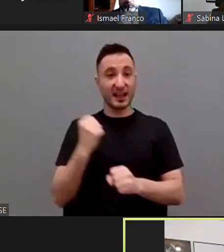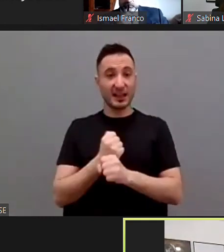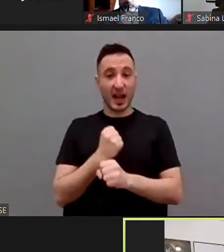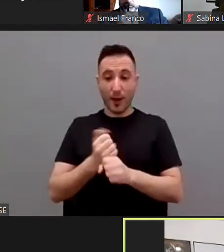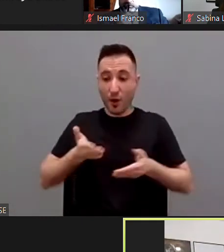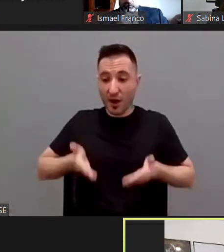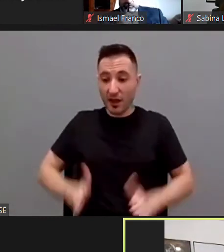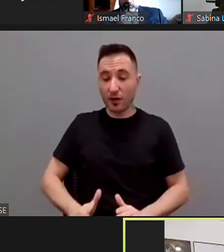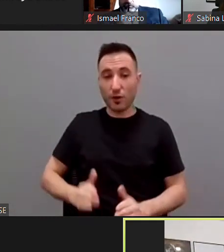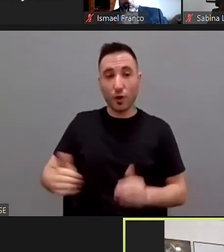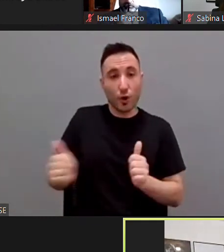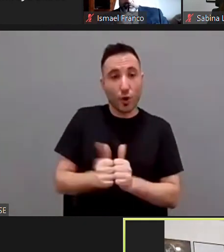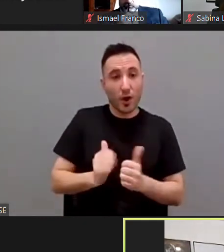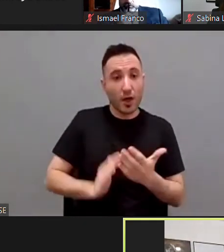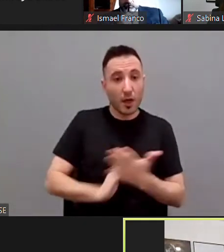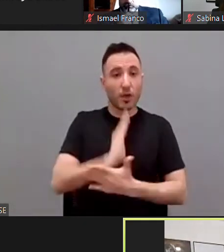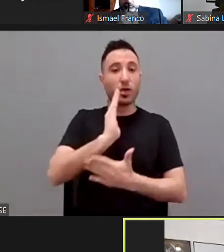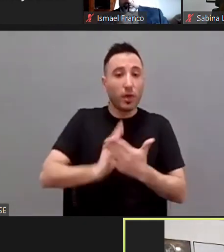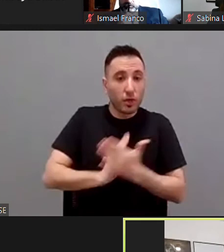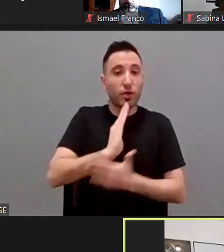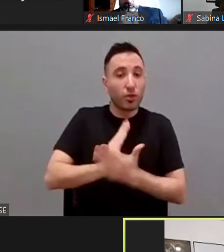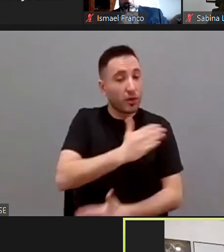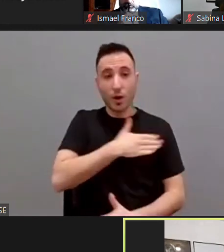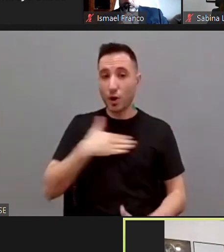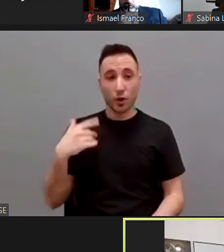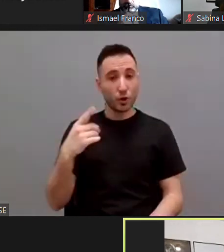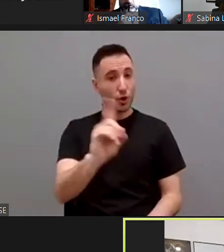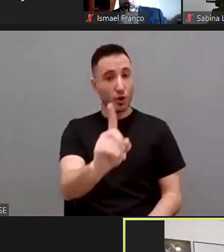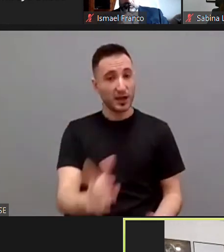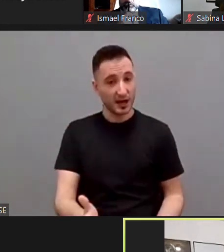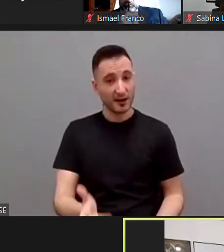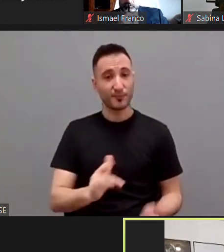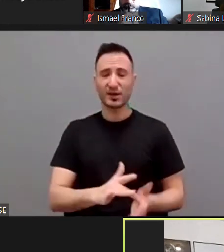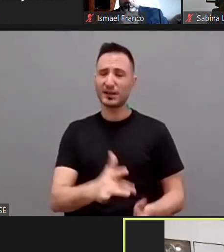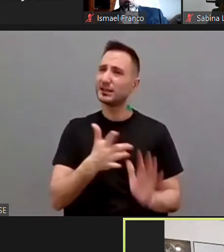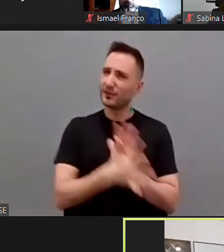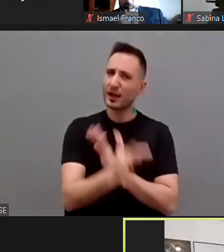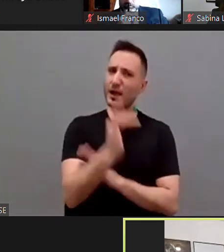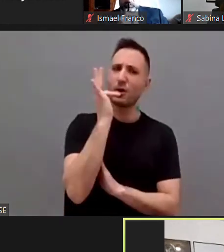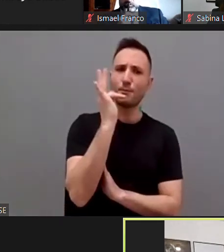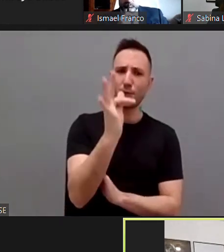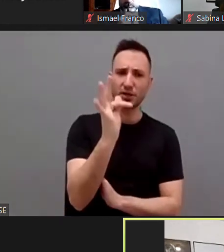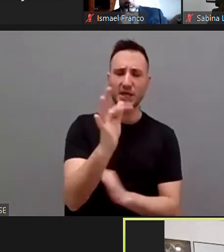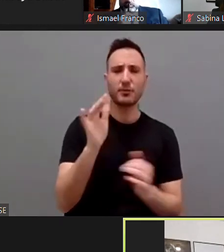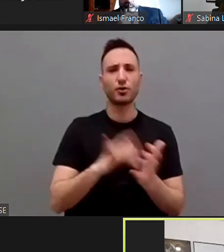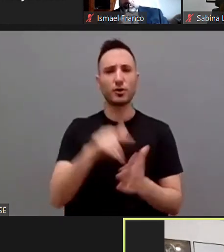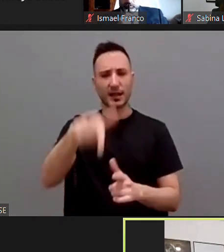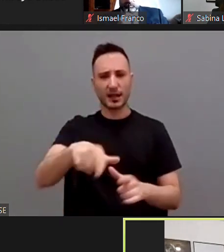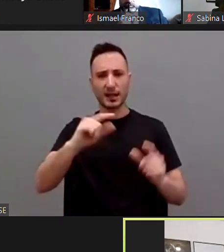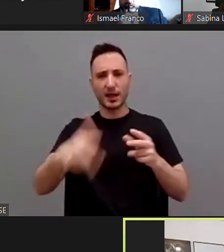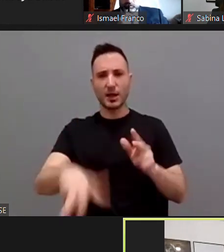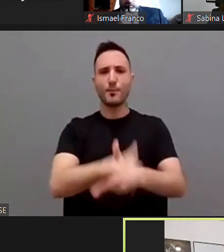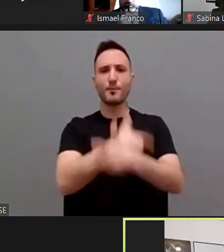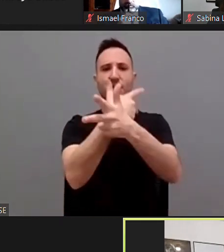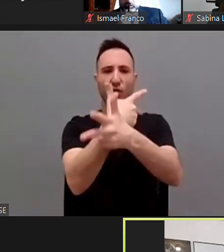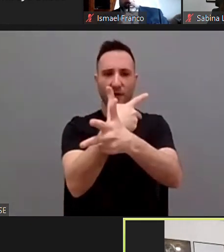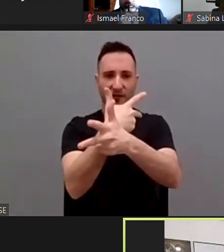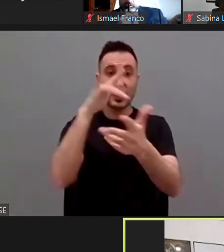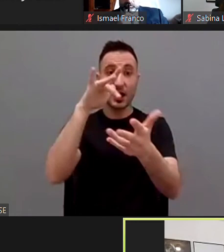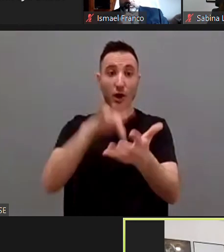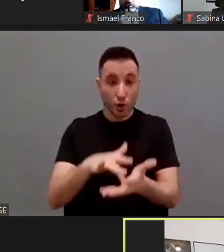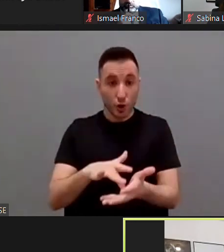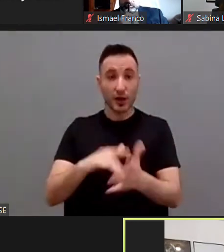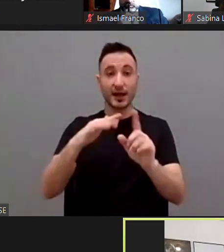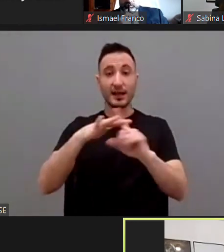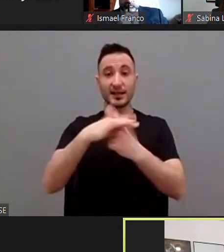veces. También te digo, ha estado bien que durante un tiempo hayamos visto videoconferencias como estas en las que si estuviéramos en pleno estado de alarma aparecería